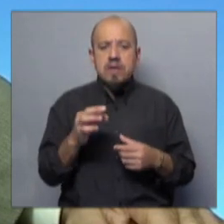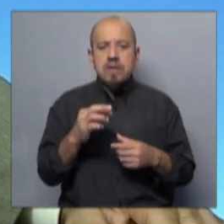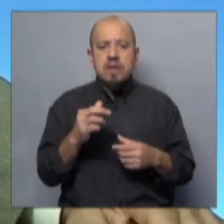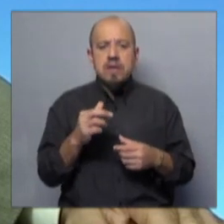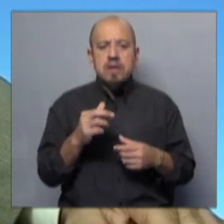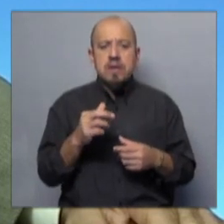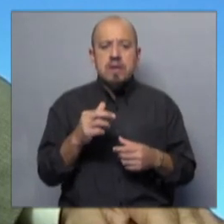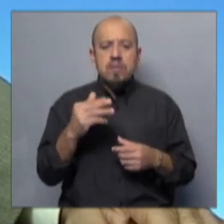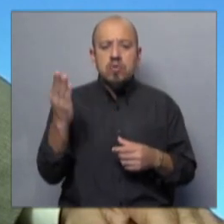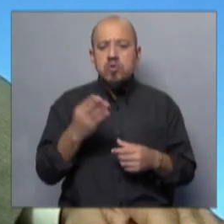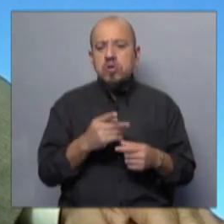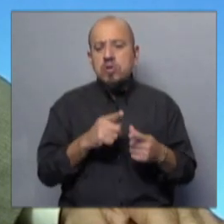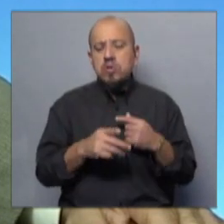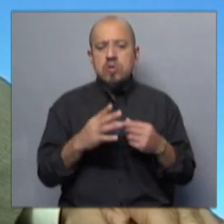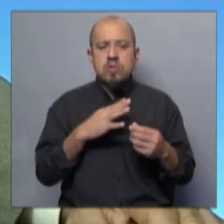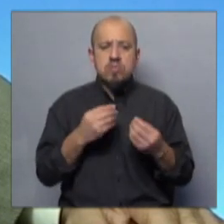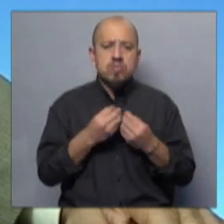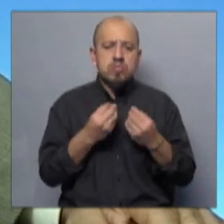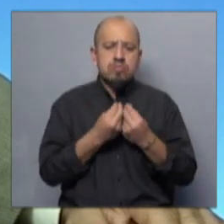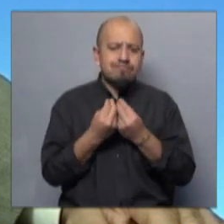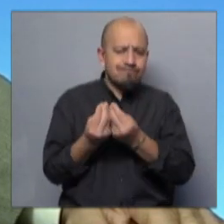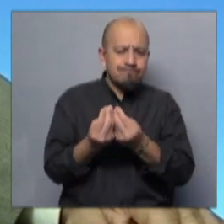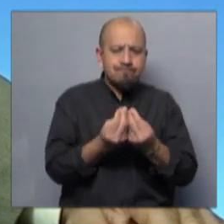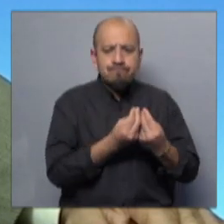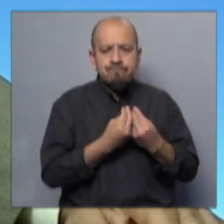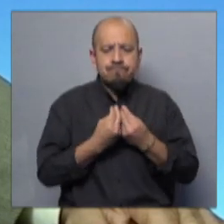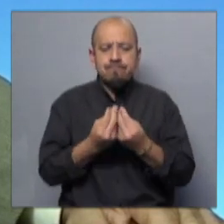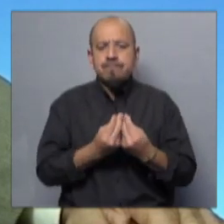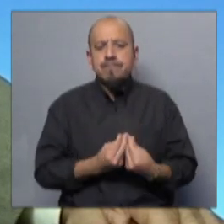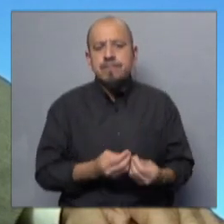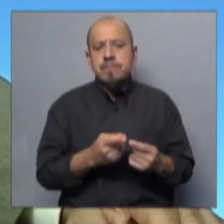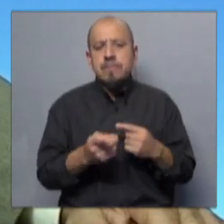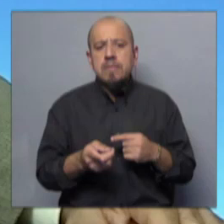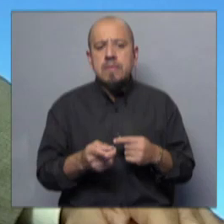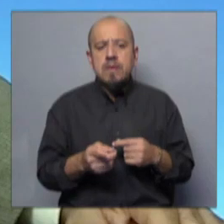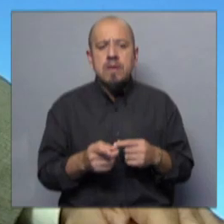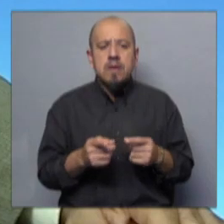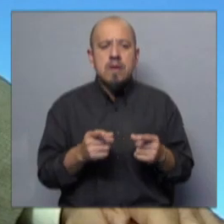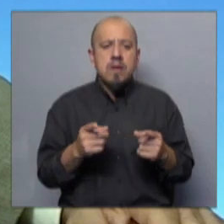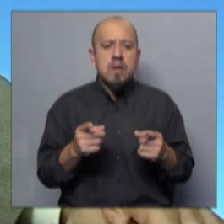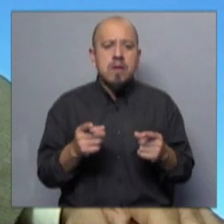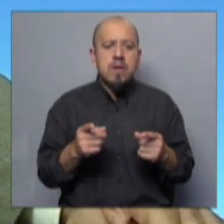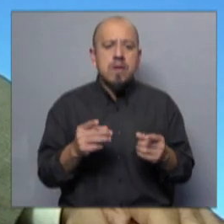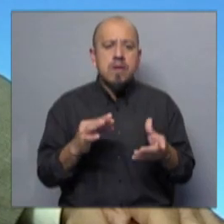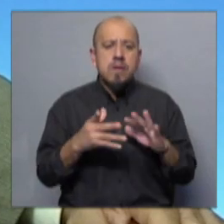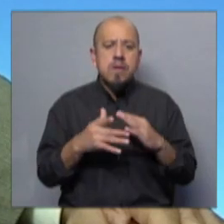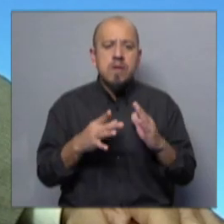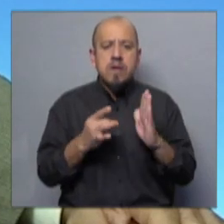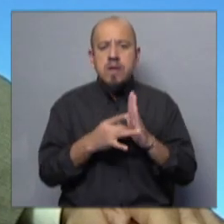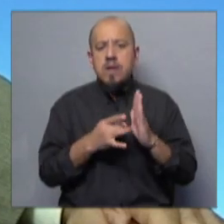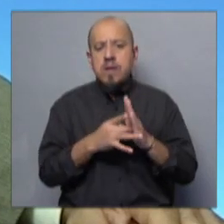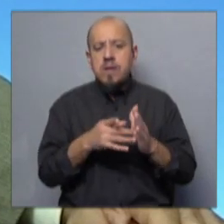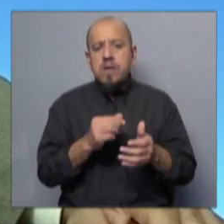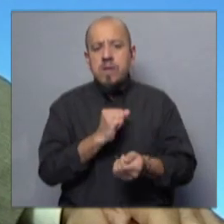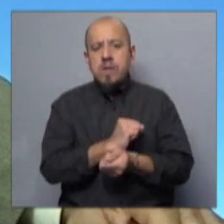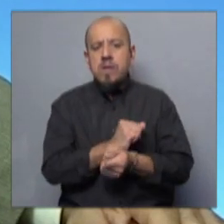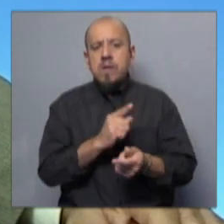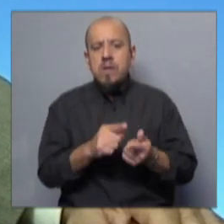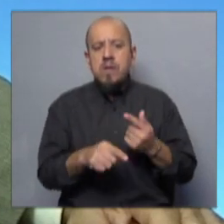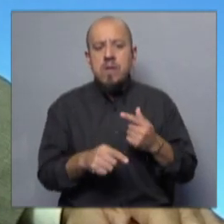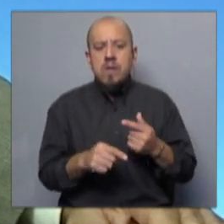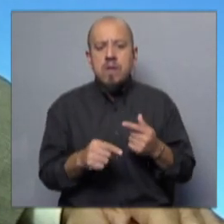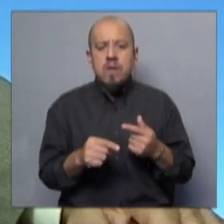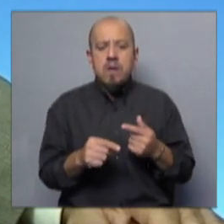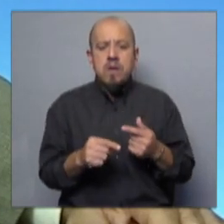densidad sigue siendo un hacinamiento crítico las condiciones de reclusión en cuanto a la medición que hacemos de